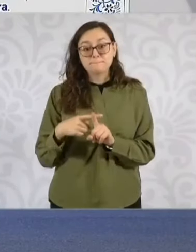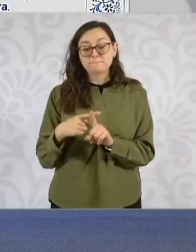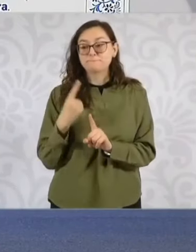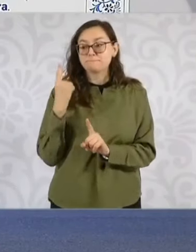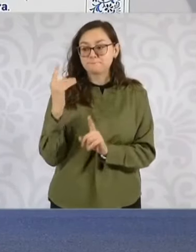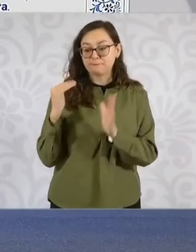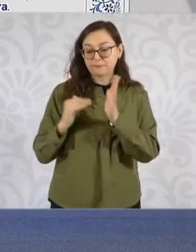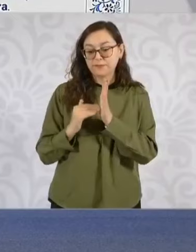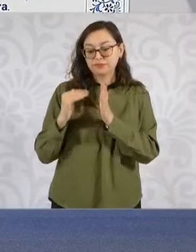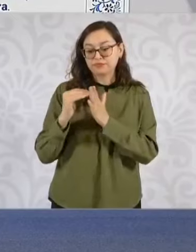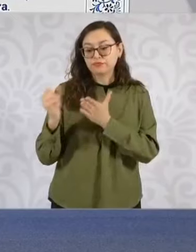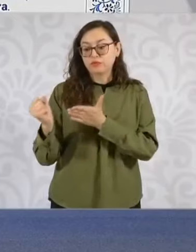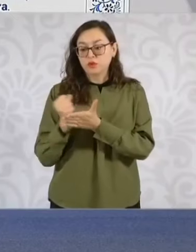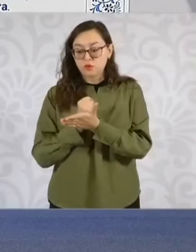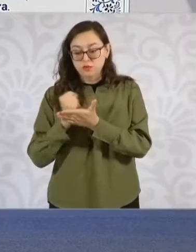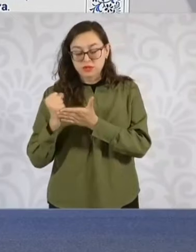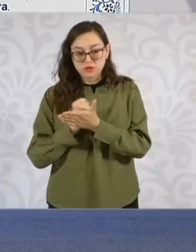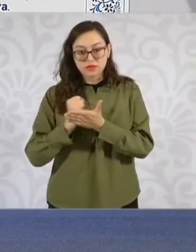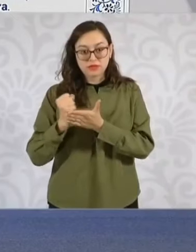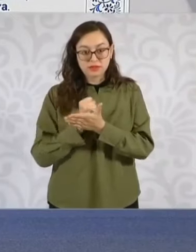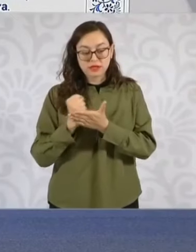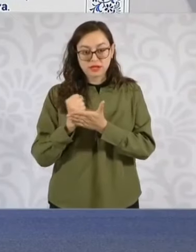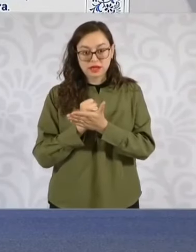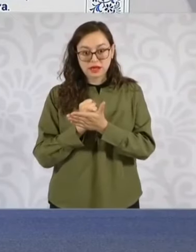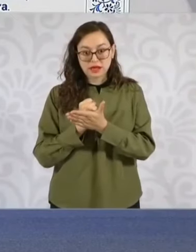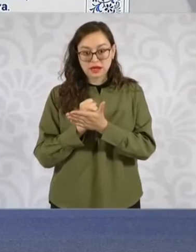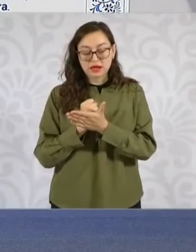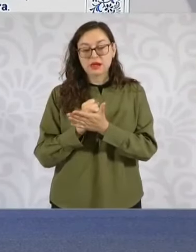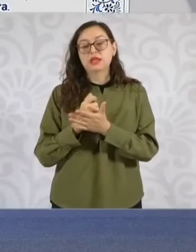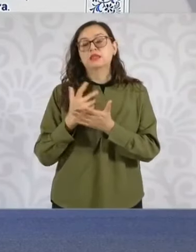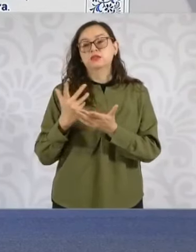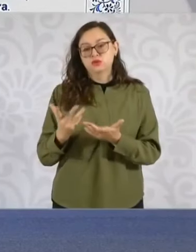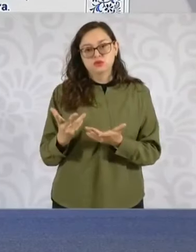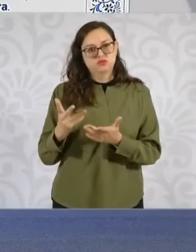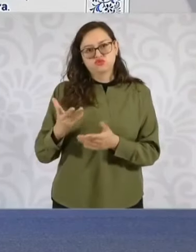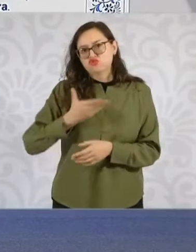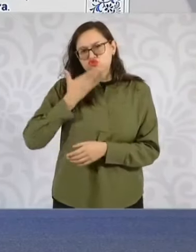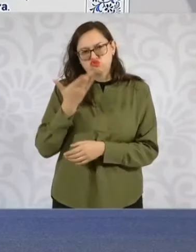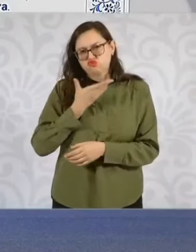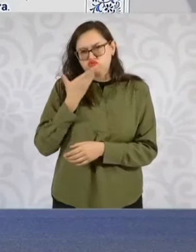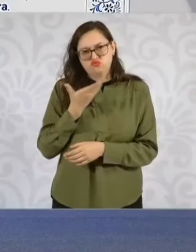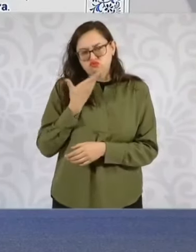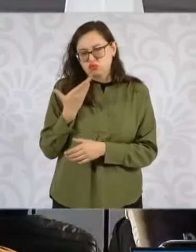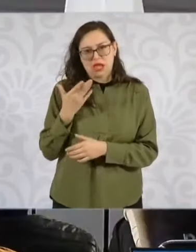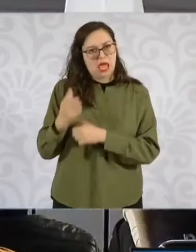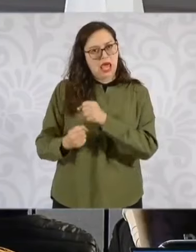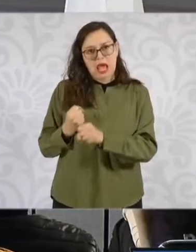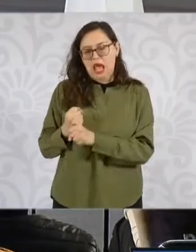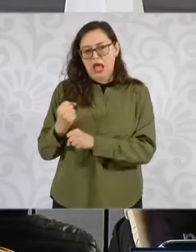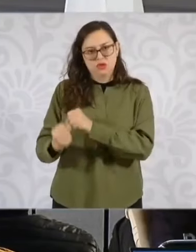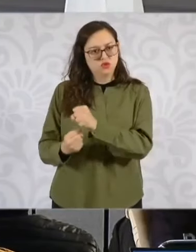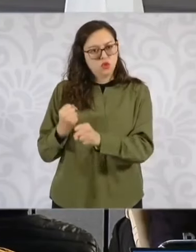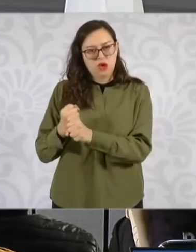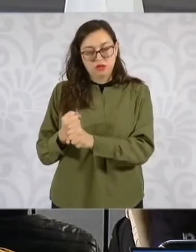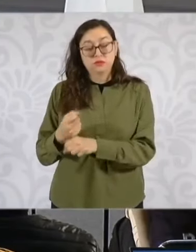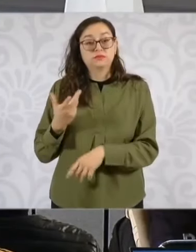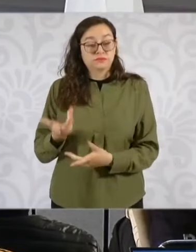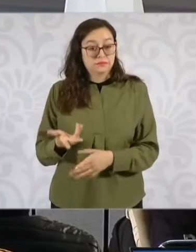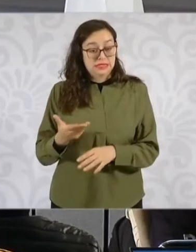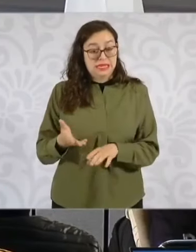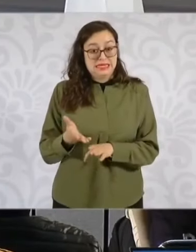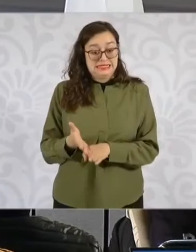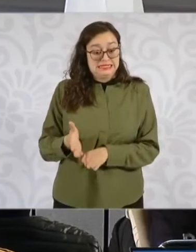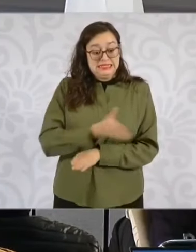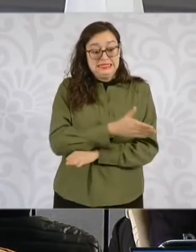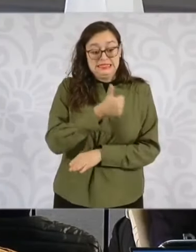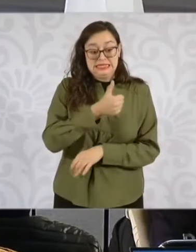reparar, remodelar o ampliar vivienda del programa ordinario. En el sexenio pasado fueron más o menos 1 millón de créditos